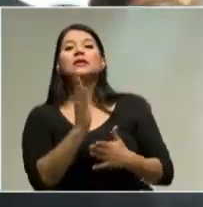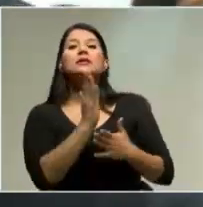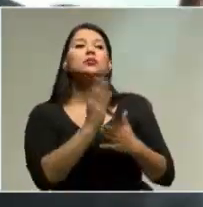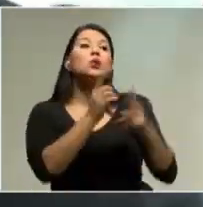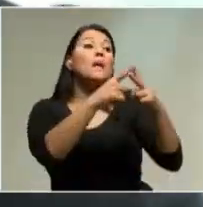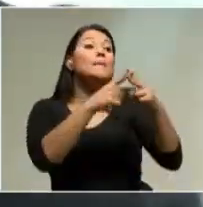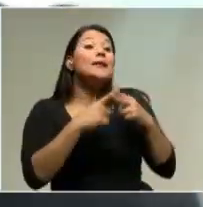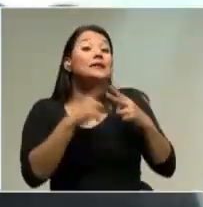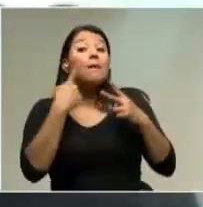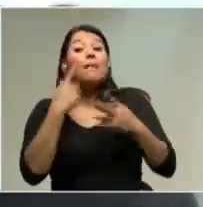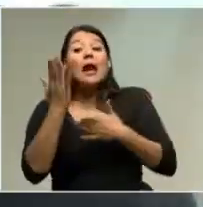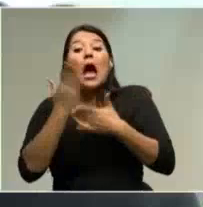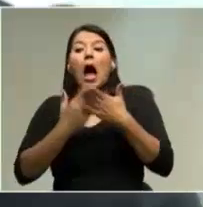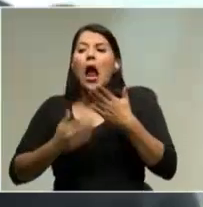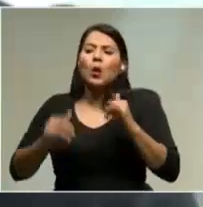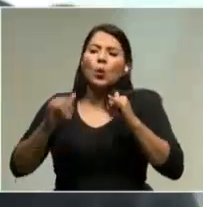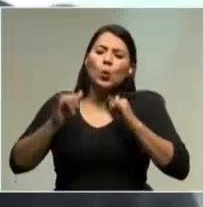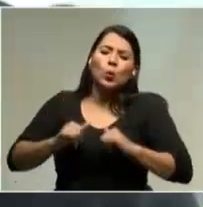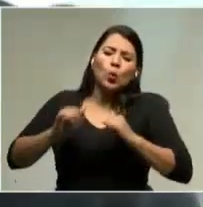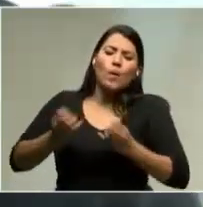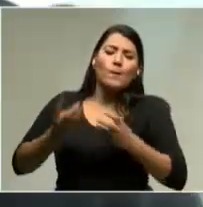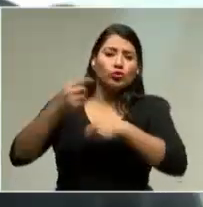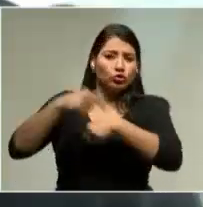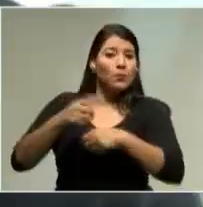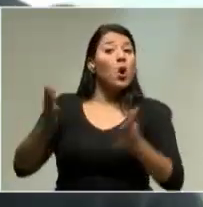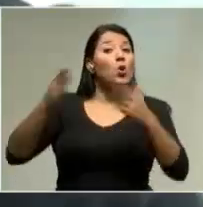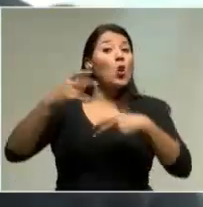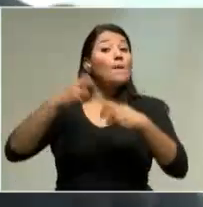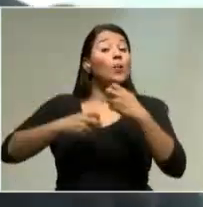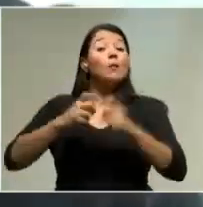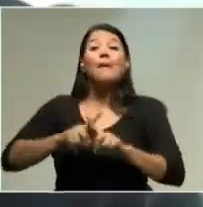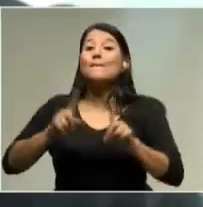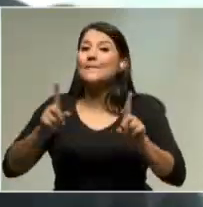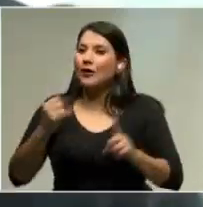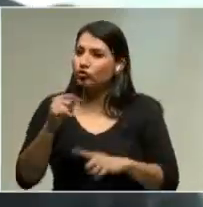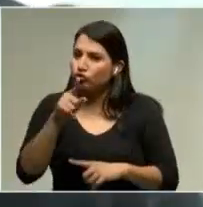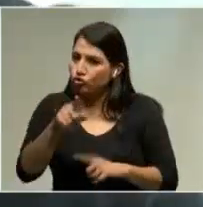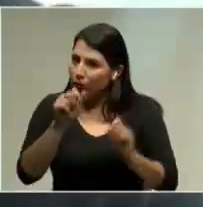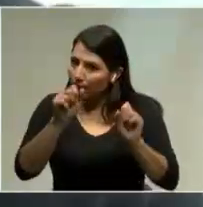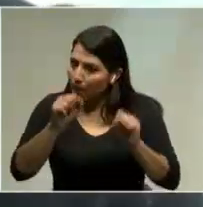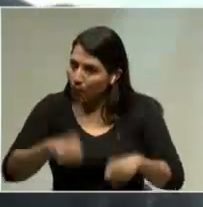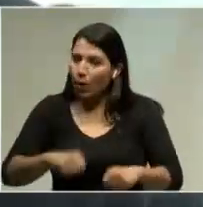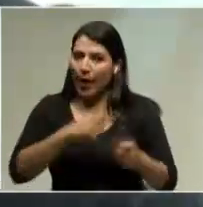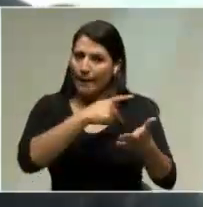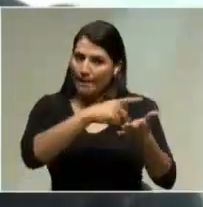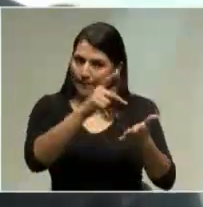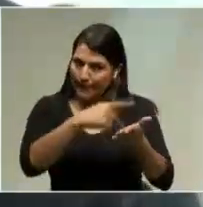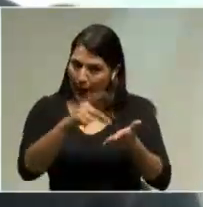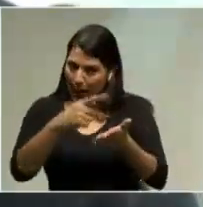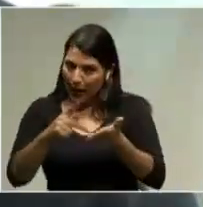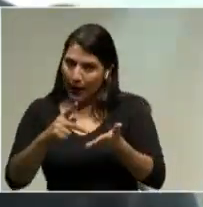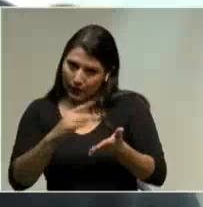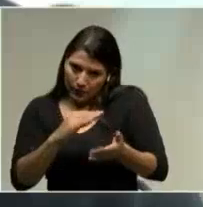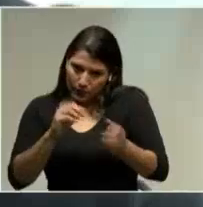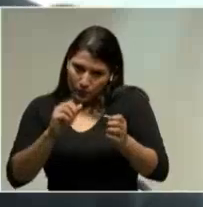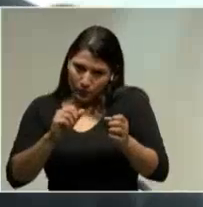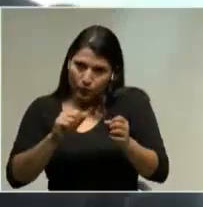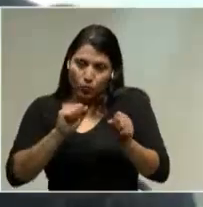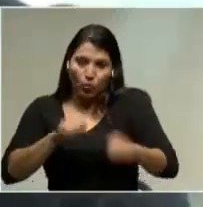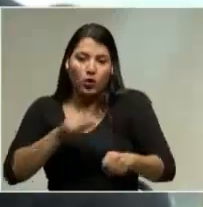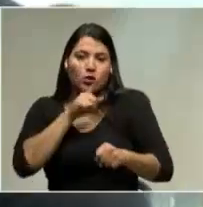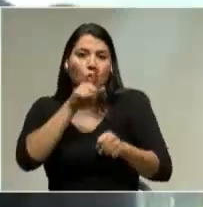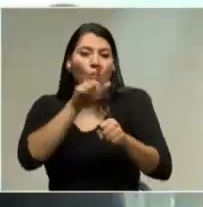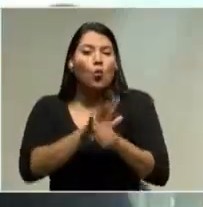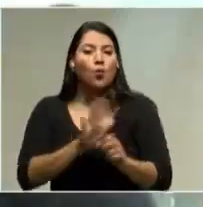por mucho tiempo, no hay ningún problema siempre y cuando usted pueda adquirir ese compromiso y poder pagar sus deudas